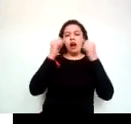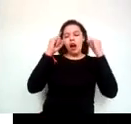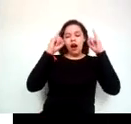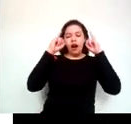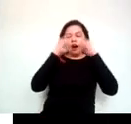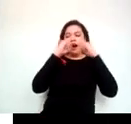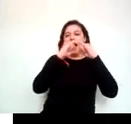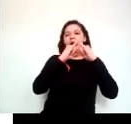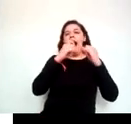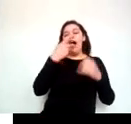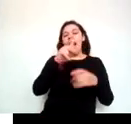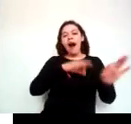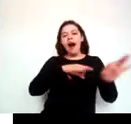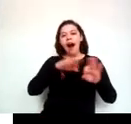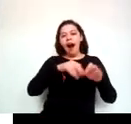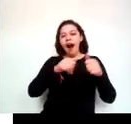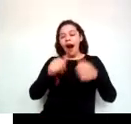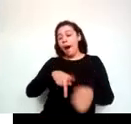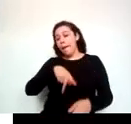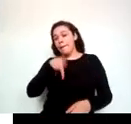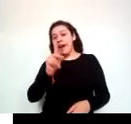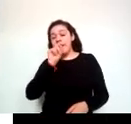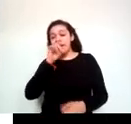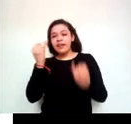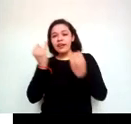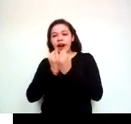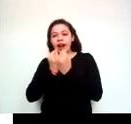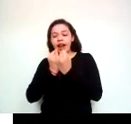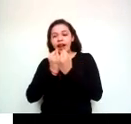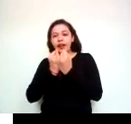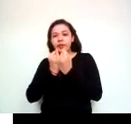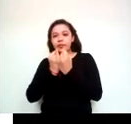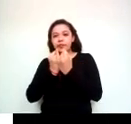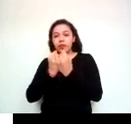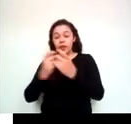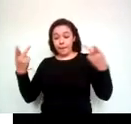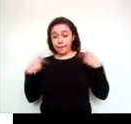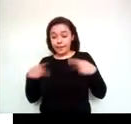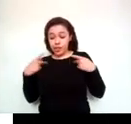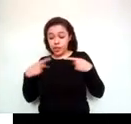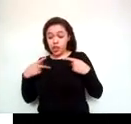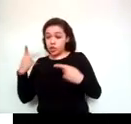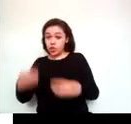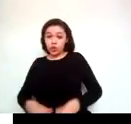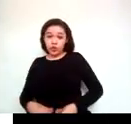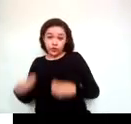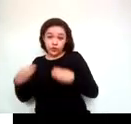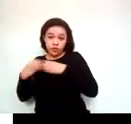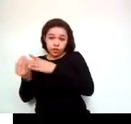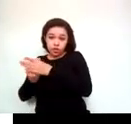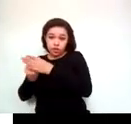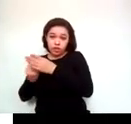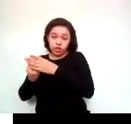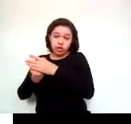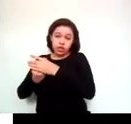en sus funciones. Pero del otro lado también tenemos las partes personales, que son sus capacidades, necesidades y